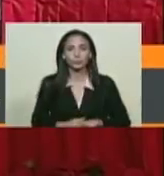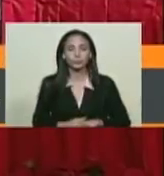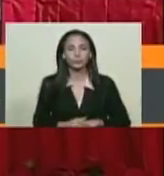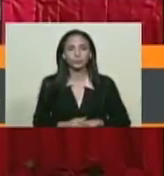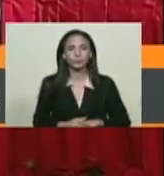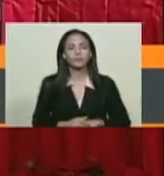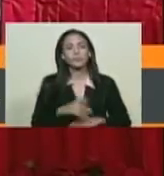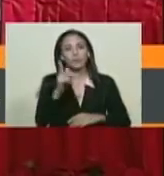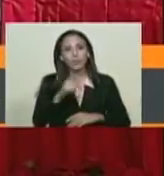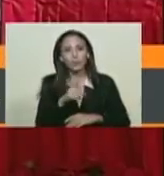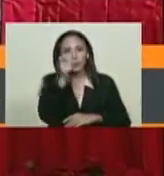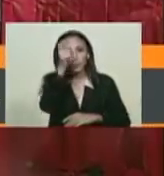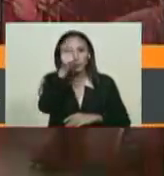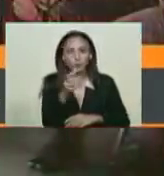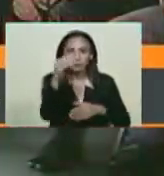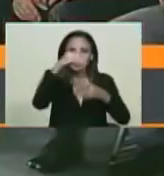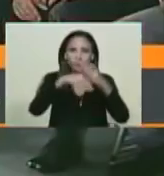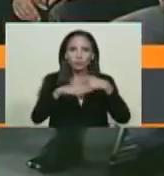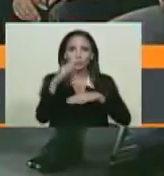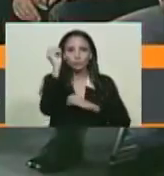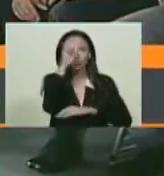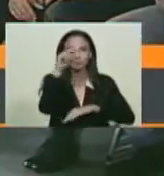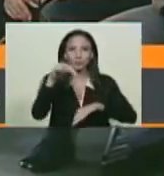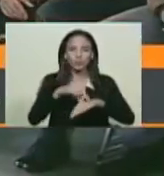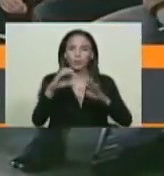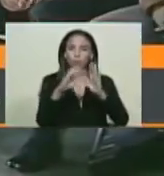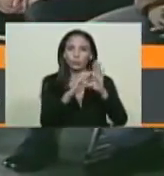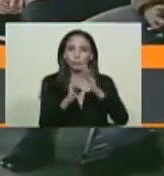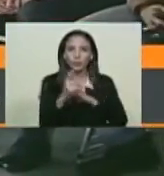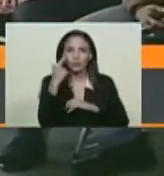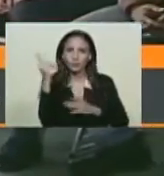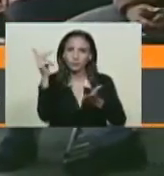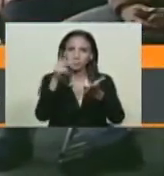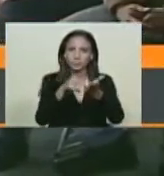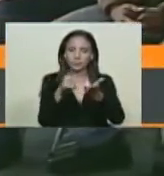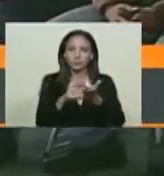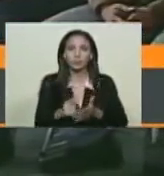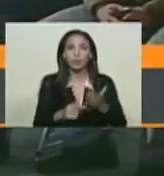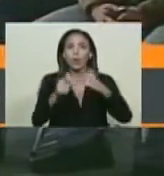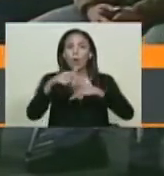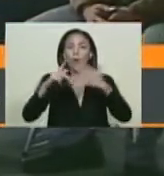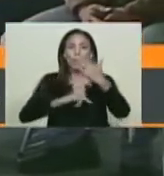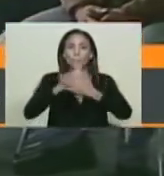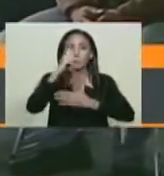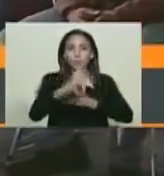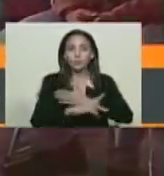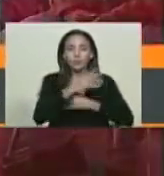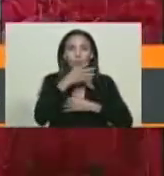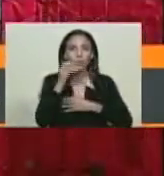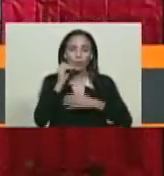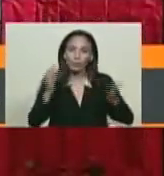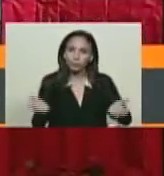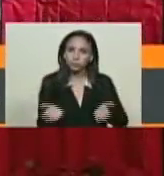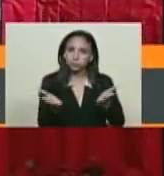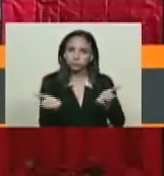camaradas de la Asamblea Nacional Constituyente presentes. Tenemos, bueno, el Plan Chamba Juvenil que va avanzando.